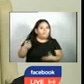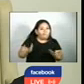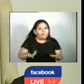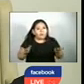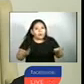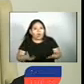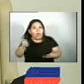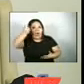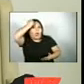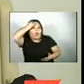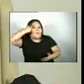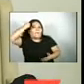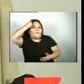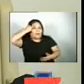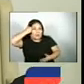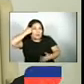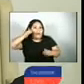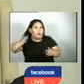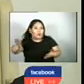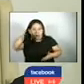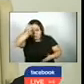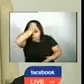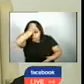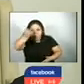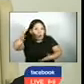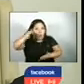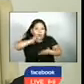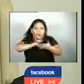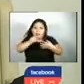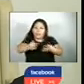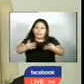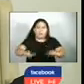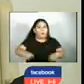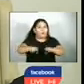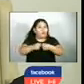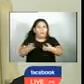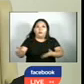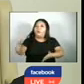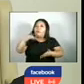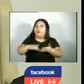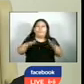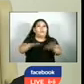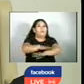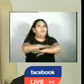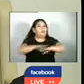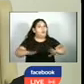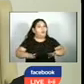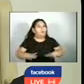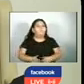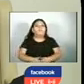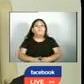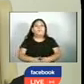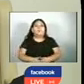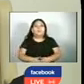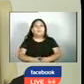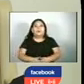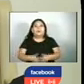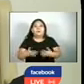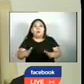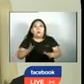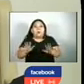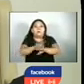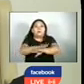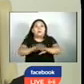lecciones aprendidas para que esos errores, que no son errores, son violaciones graves y flagrantes de derechos humanos, no se repitan. Pasar la página